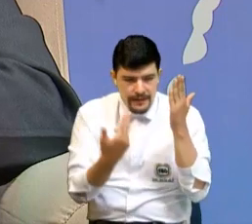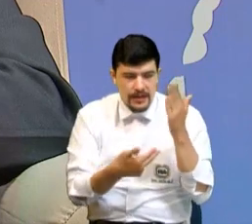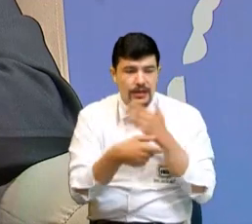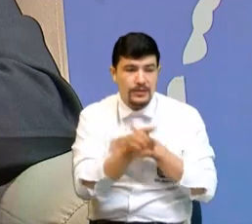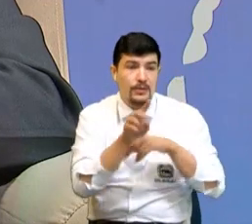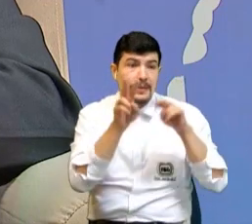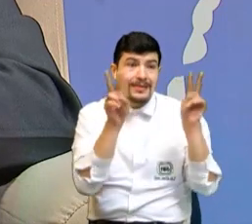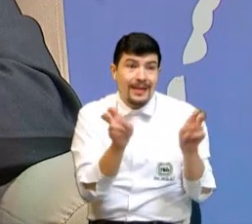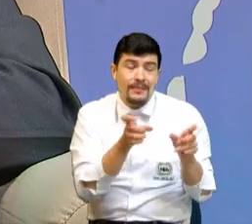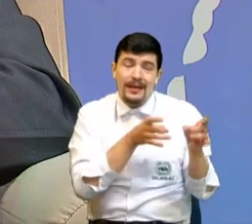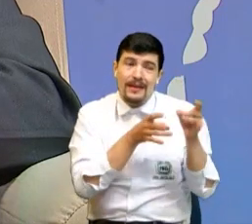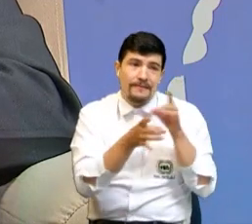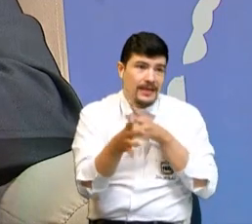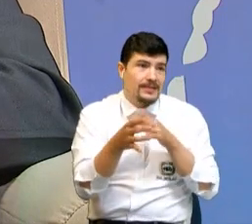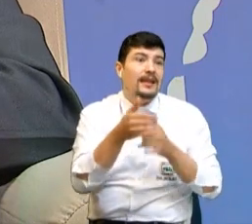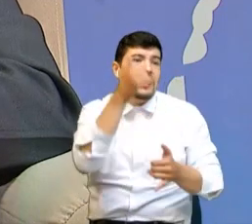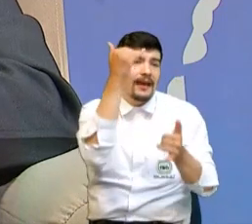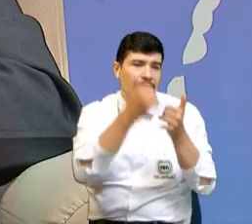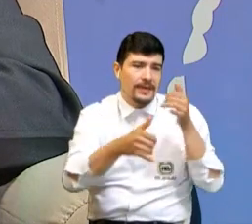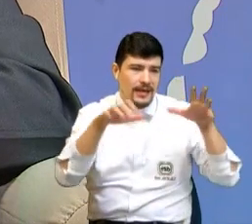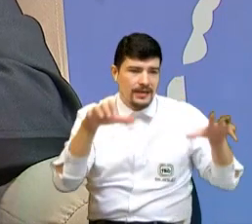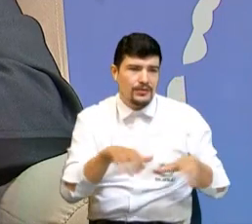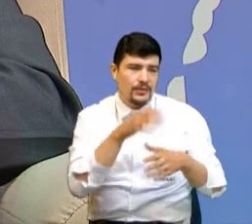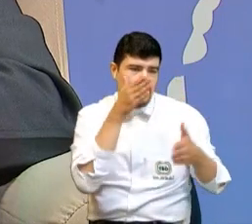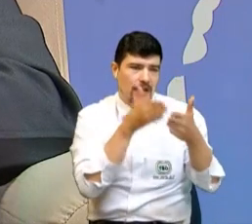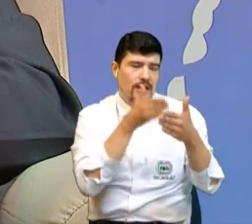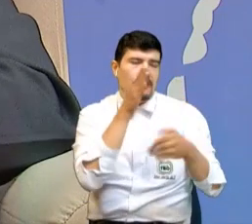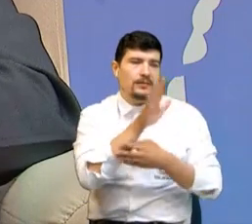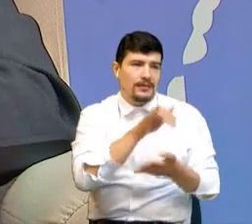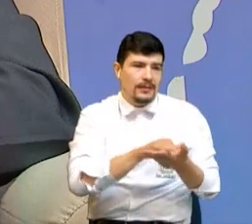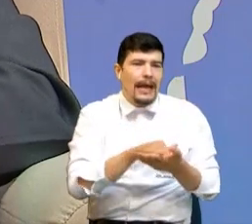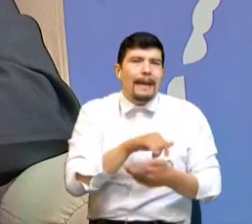el tema de la prescripción de la acción penal.